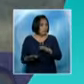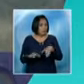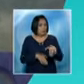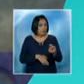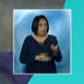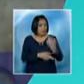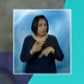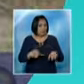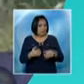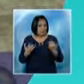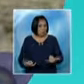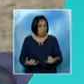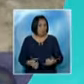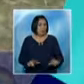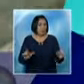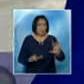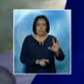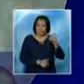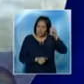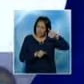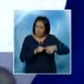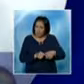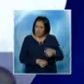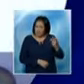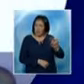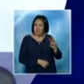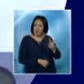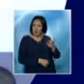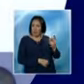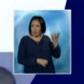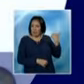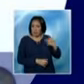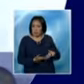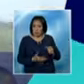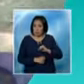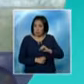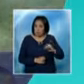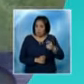al regresar hoy, Latina recuerda el baguazo y el atentado contra